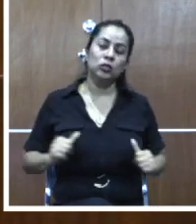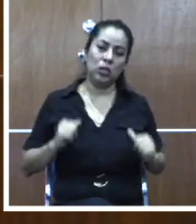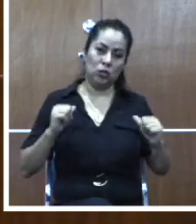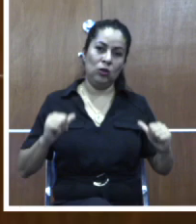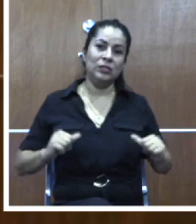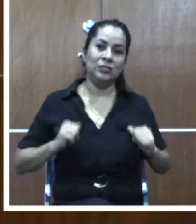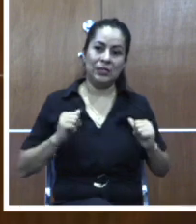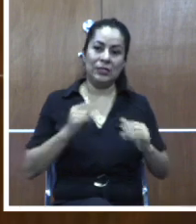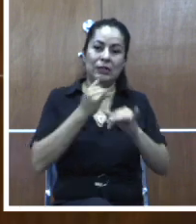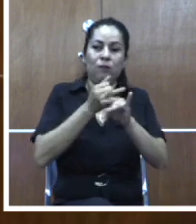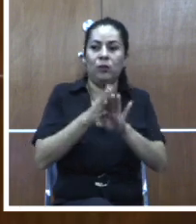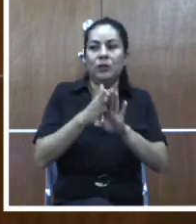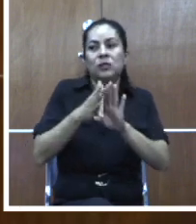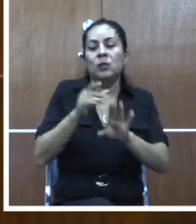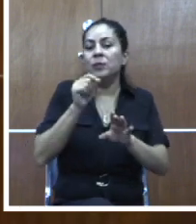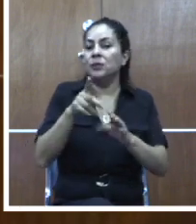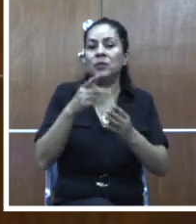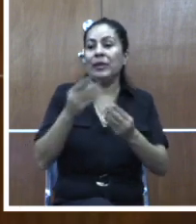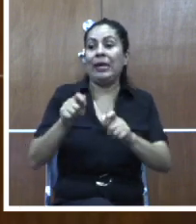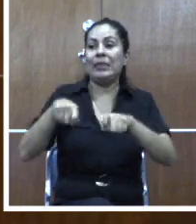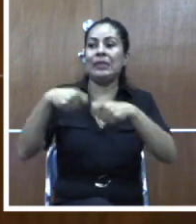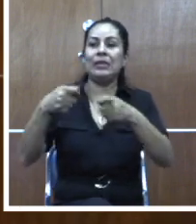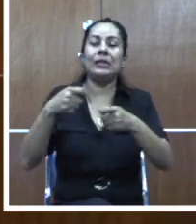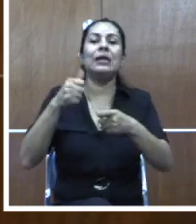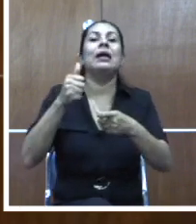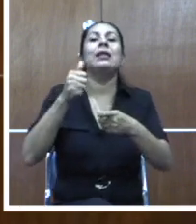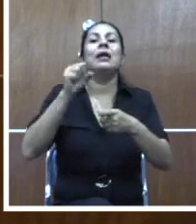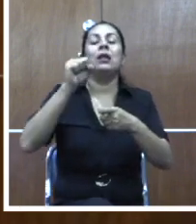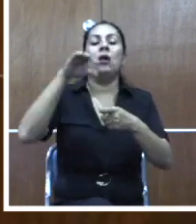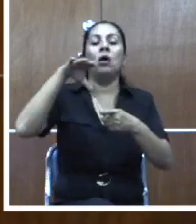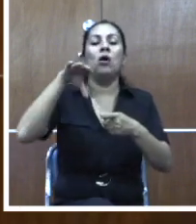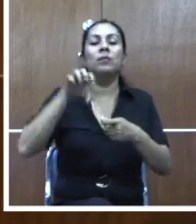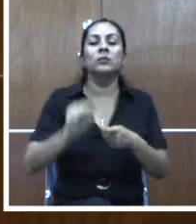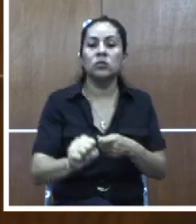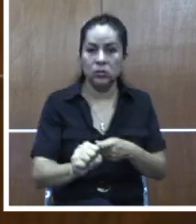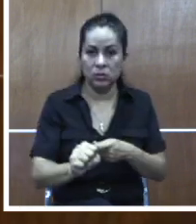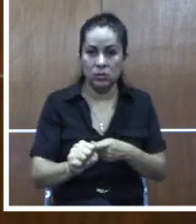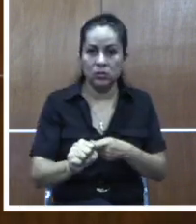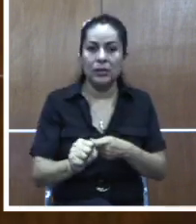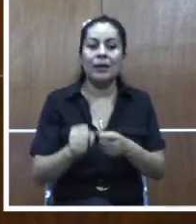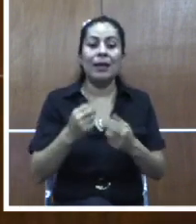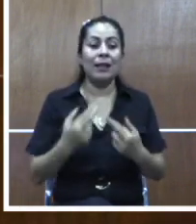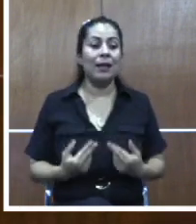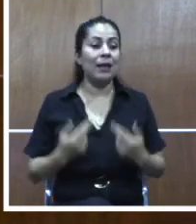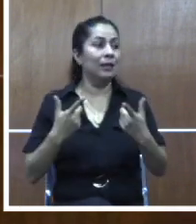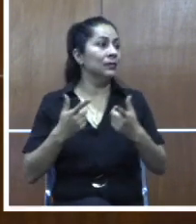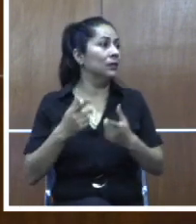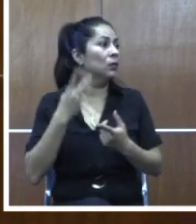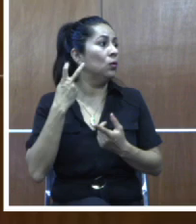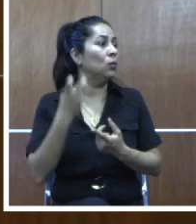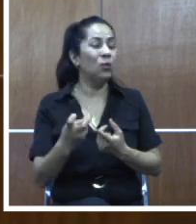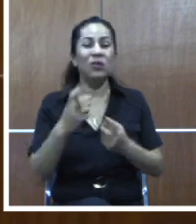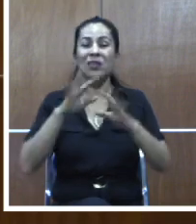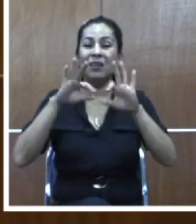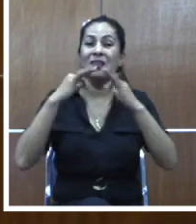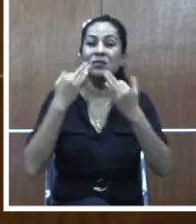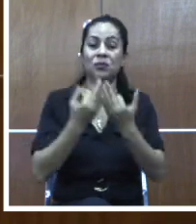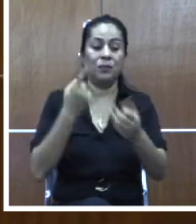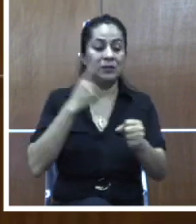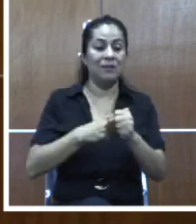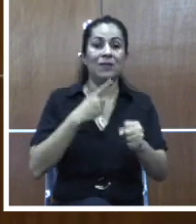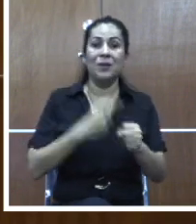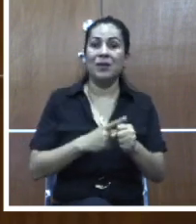adolescencia, según datos proporcionados por la Organización Mundial de la Salud, el cáncer es una de las principales